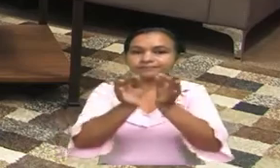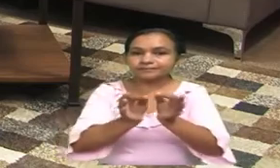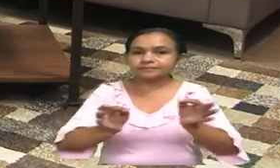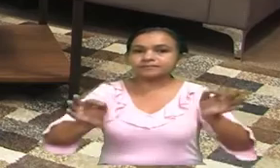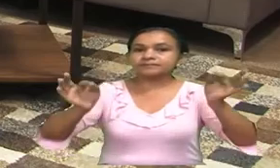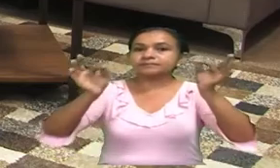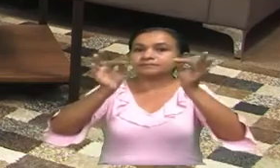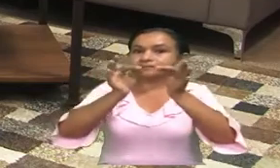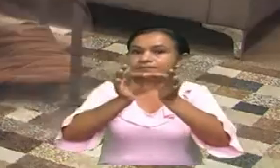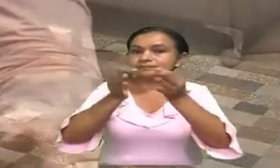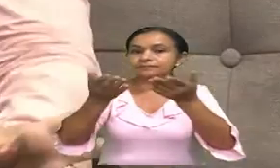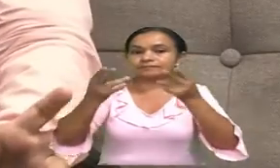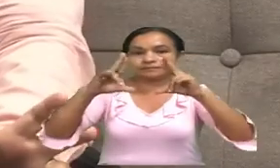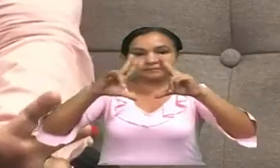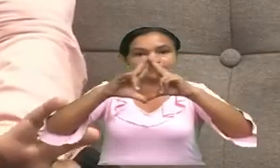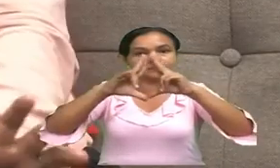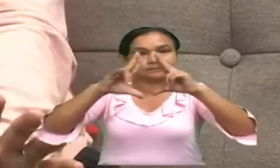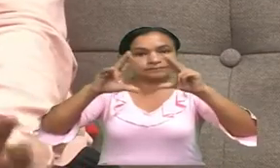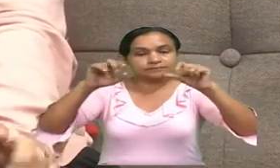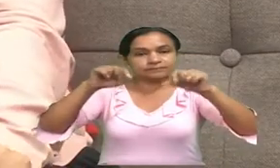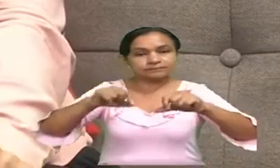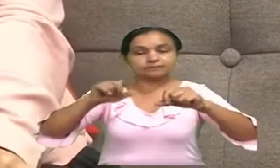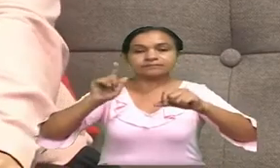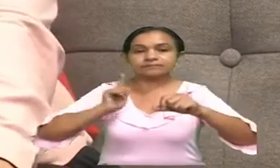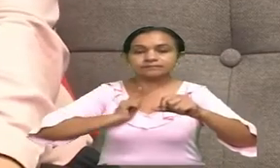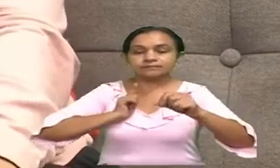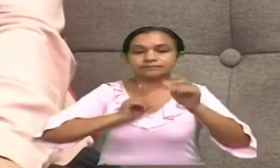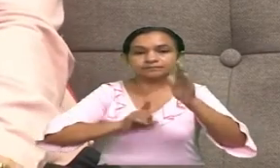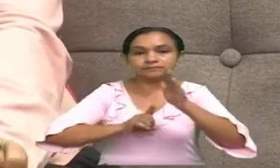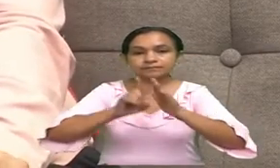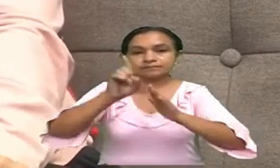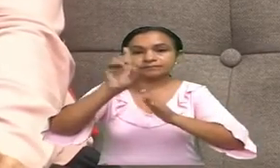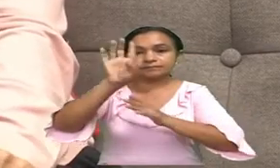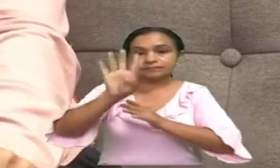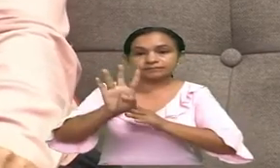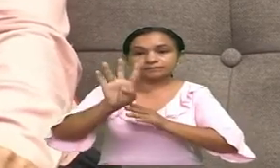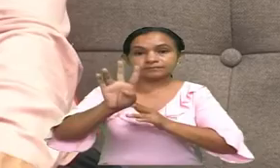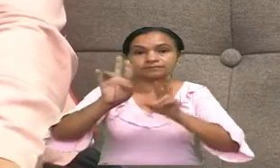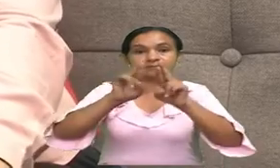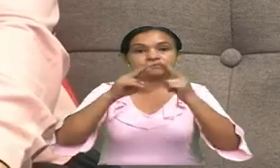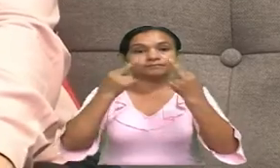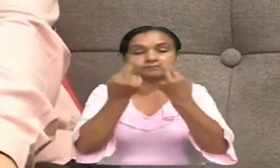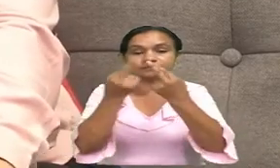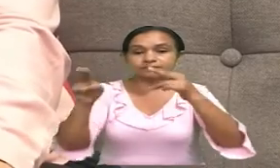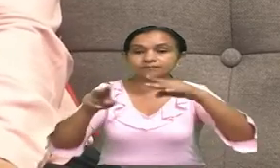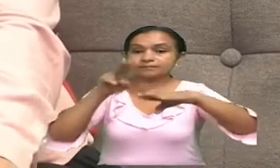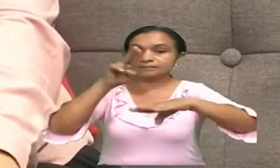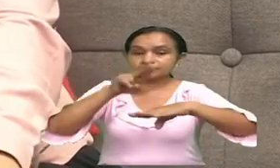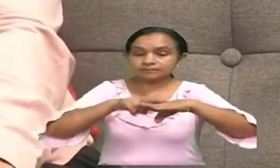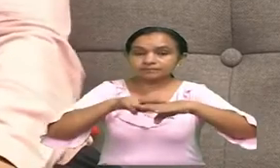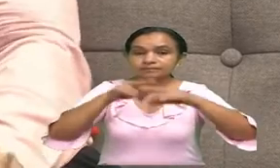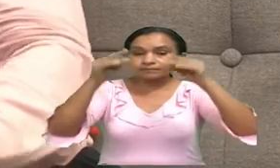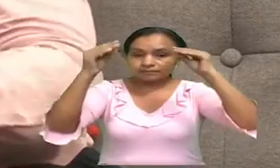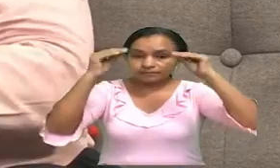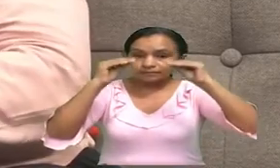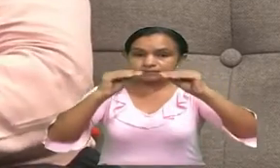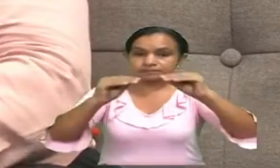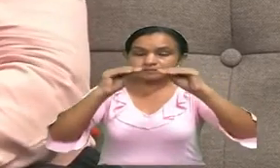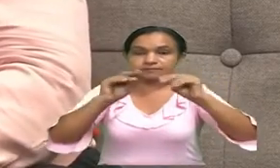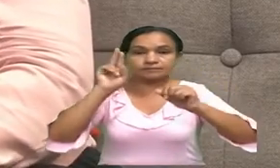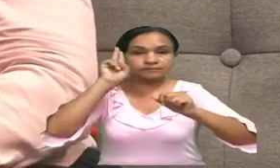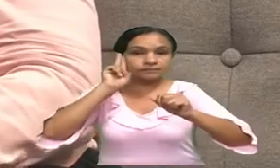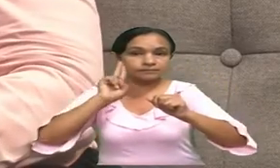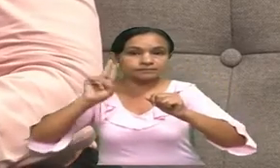porque nosotros en Nicaragua vamos a desarrollar el cuarto Congreso Nacional de Educación Superior. Este